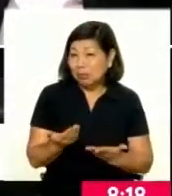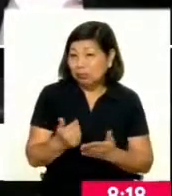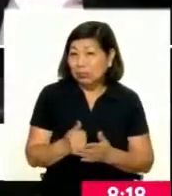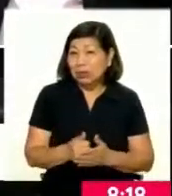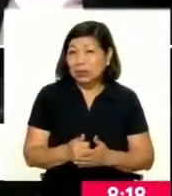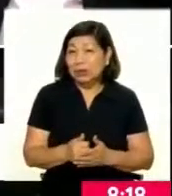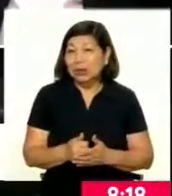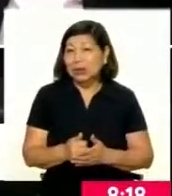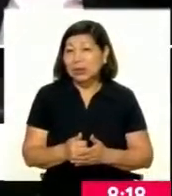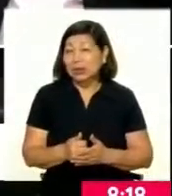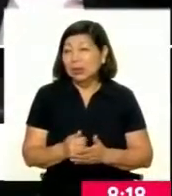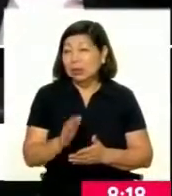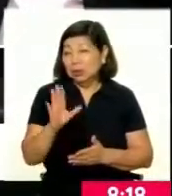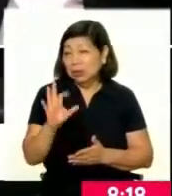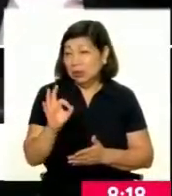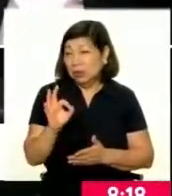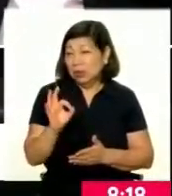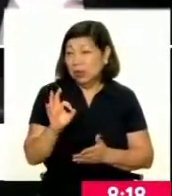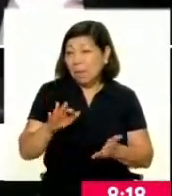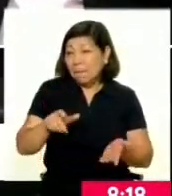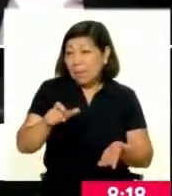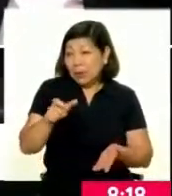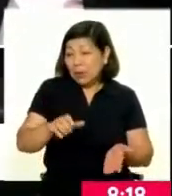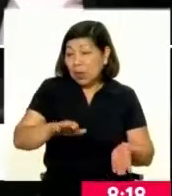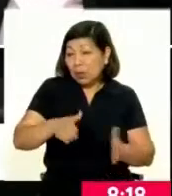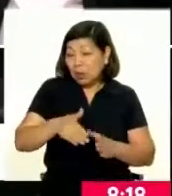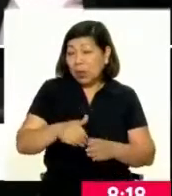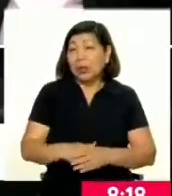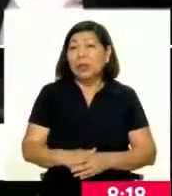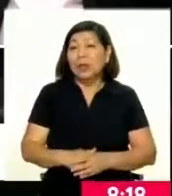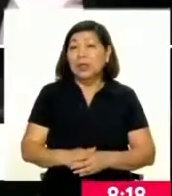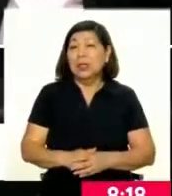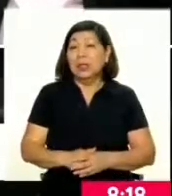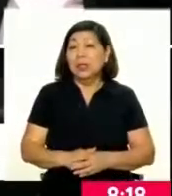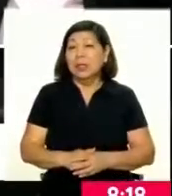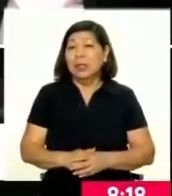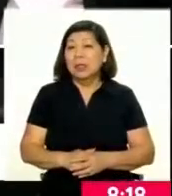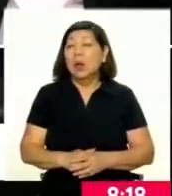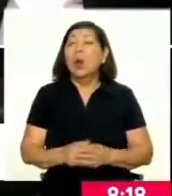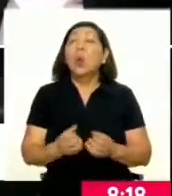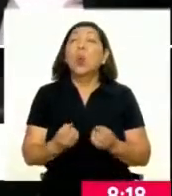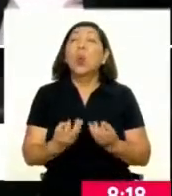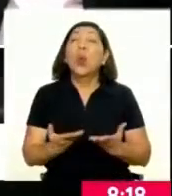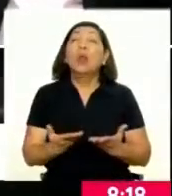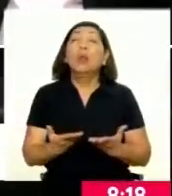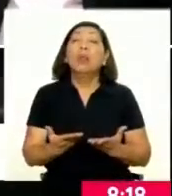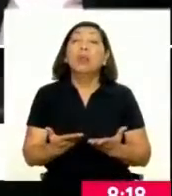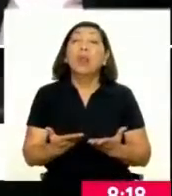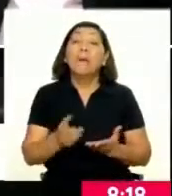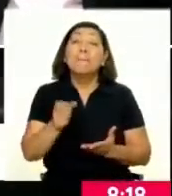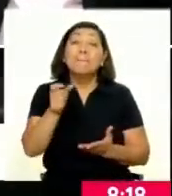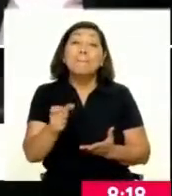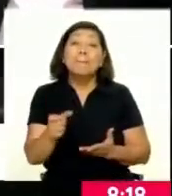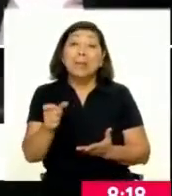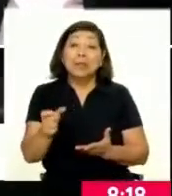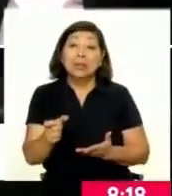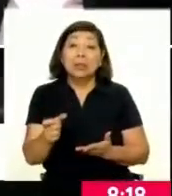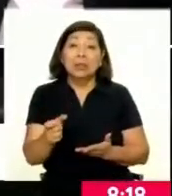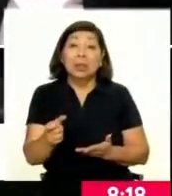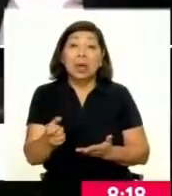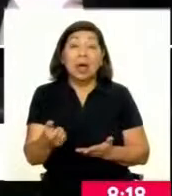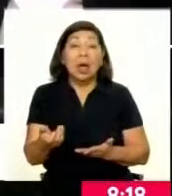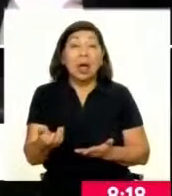cerca de 50 los fallecidos, ¿no? ¿Cuántos han recibido o vienen